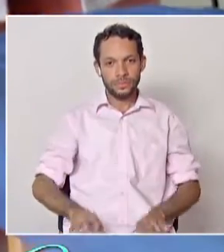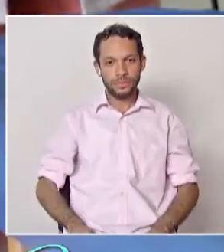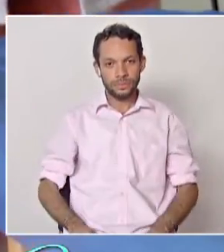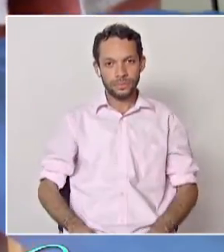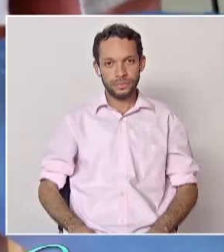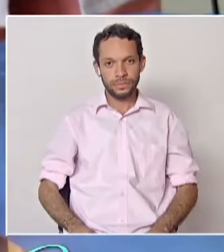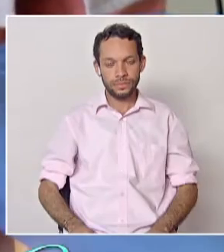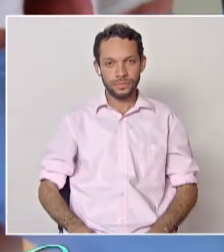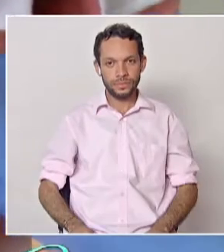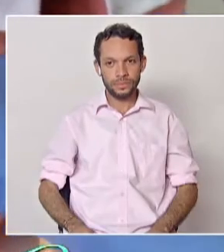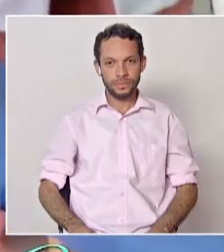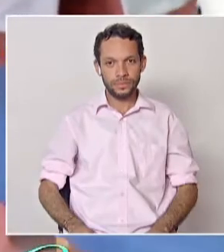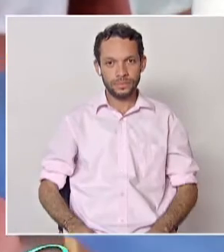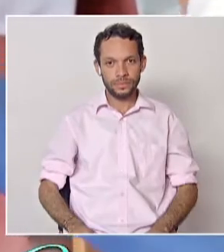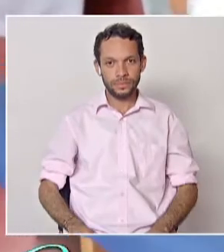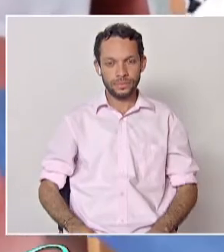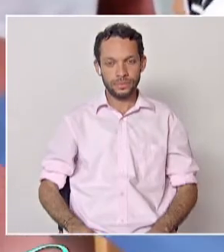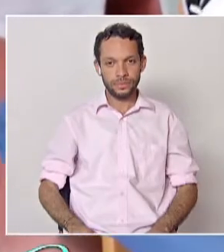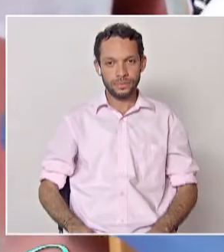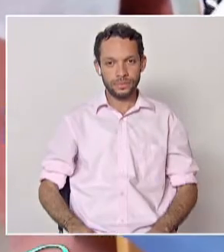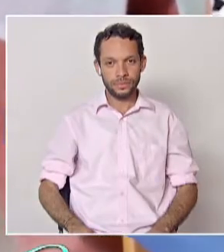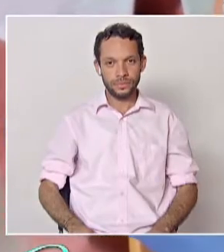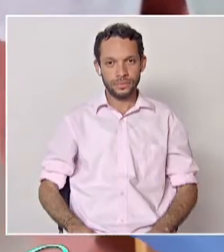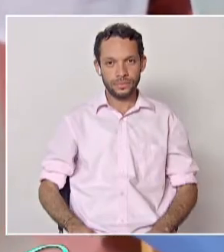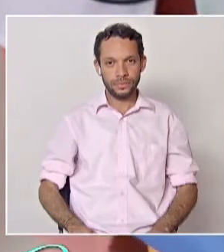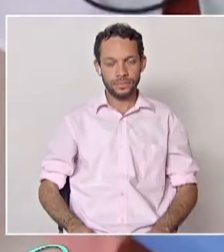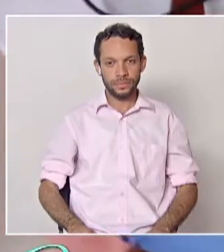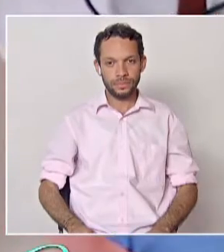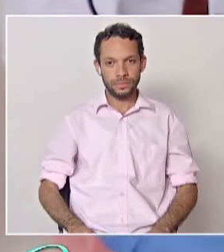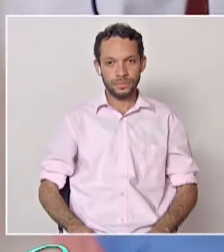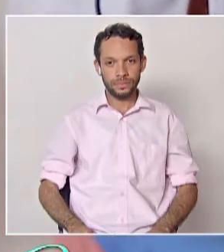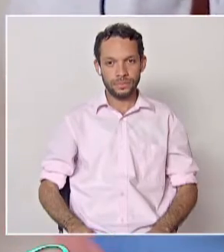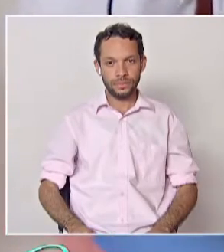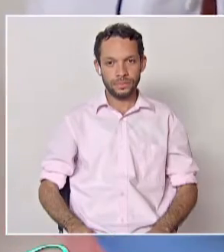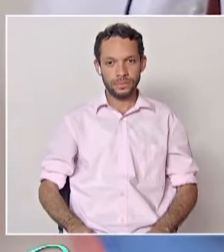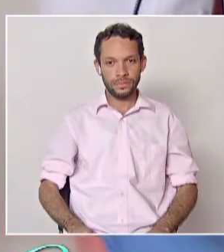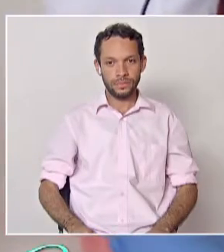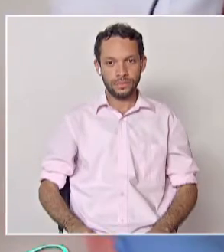Inhala, afuera. Perfecto.